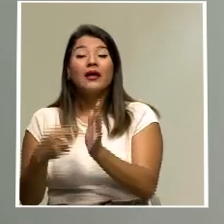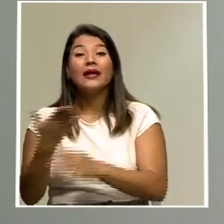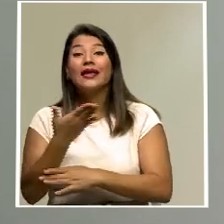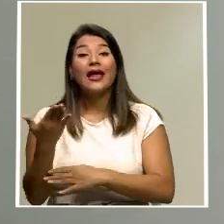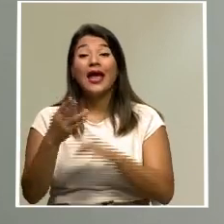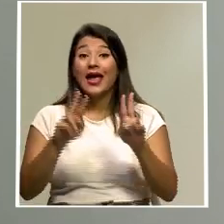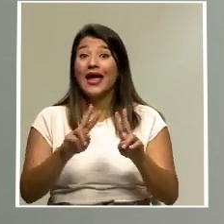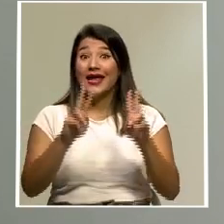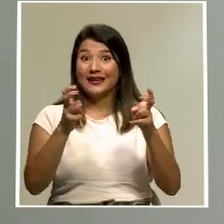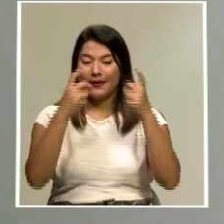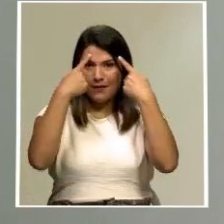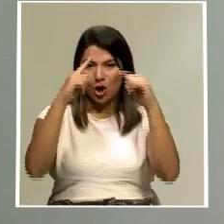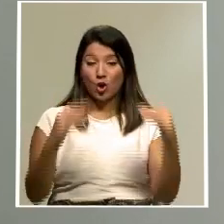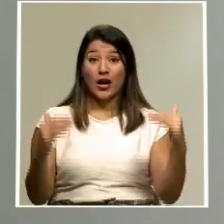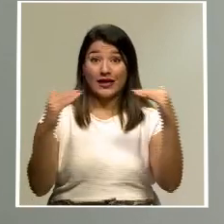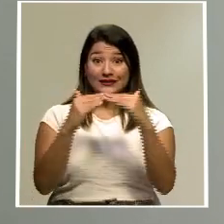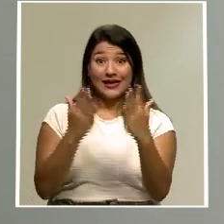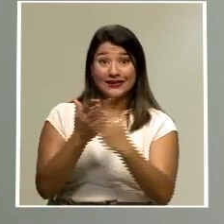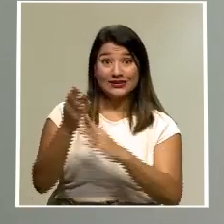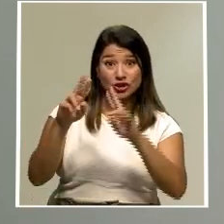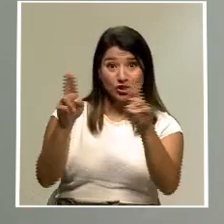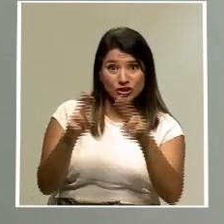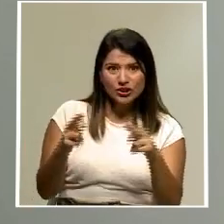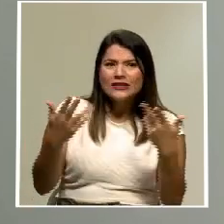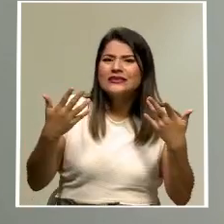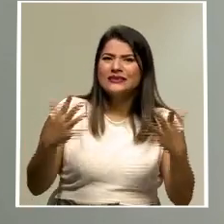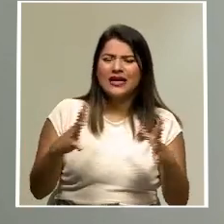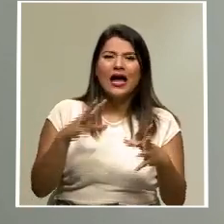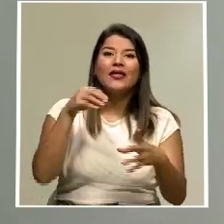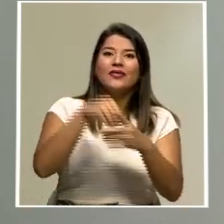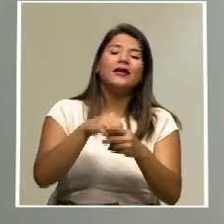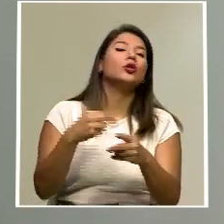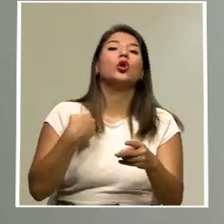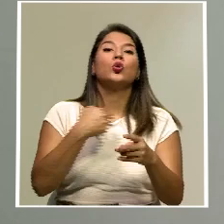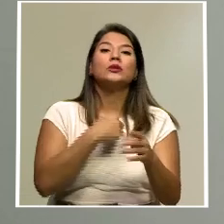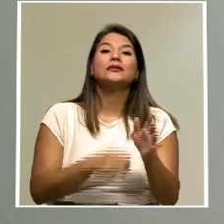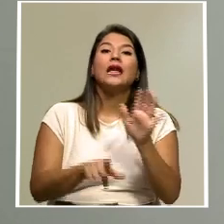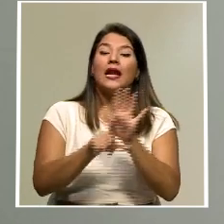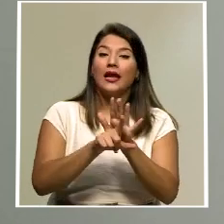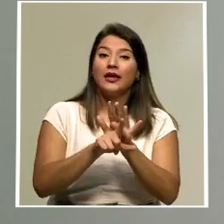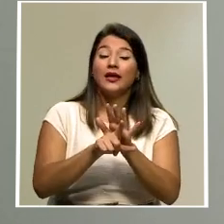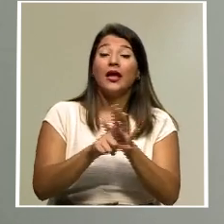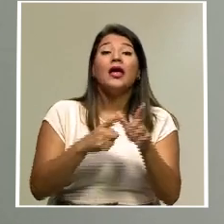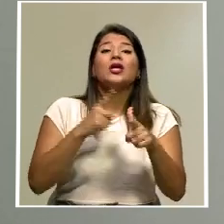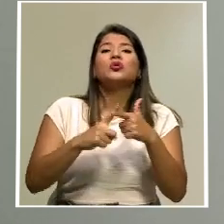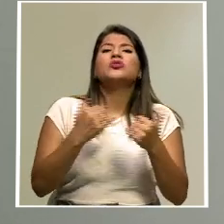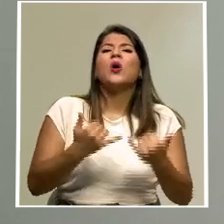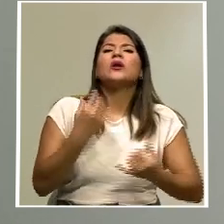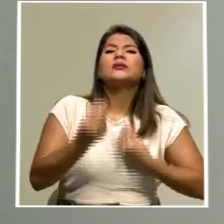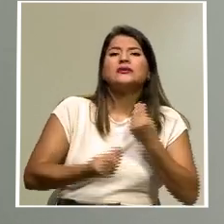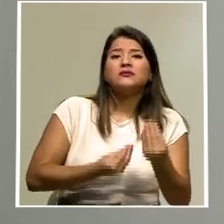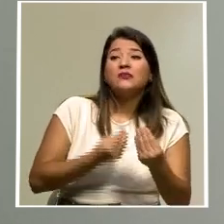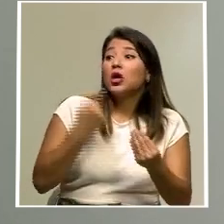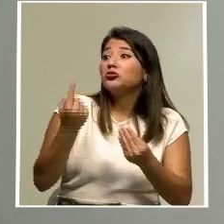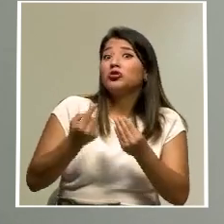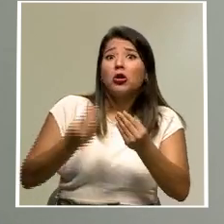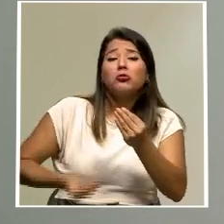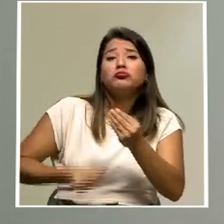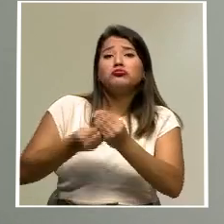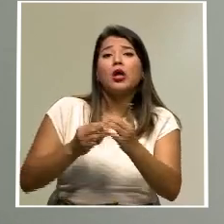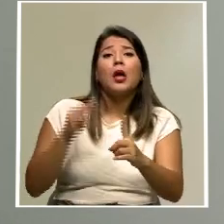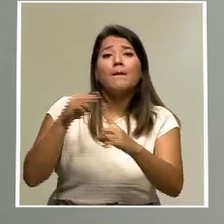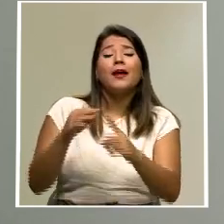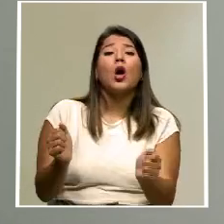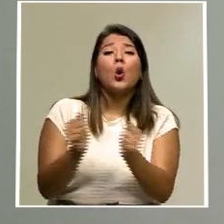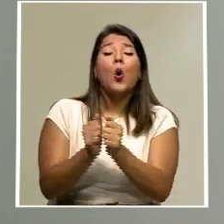tema de alfabetización digital ya está contenido en nuestra legislación y lo que corresponde es incorporar la meta por medio del Plan